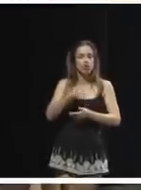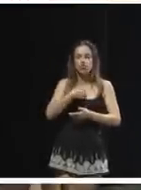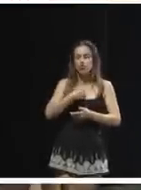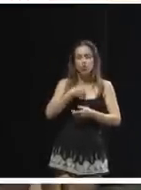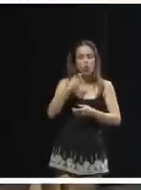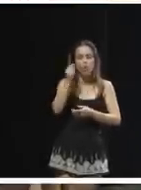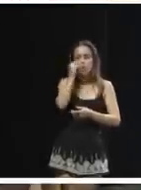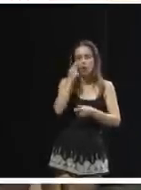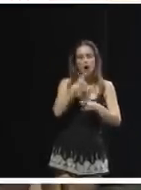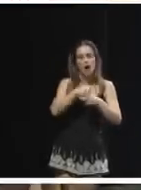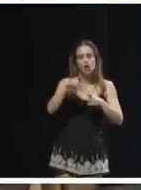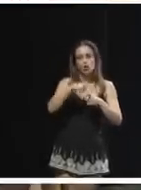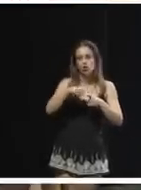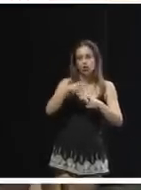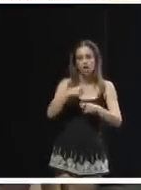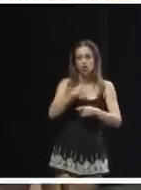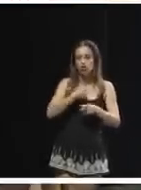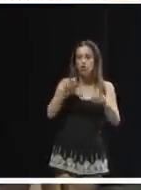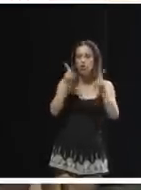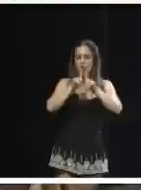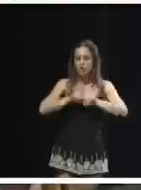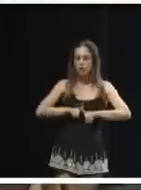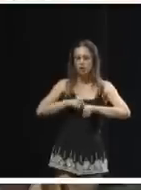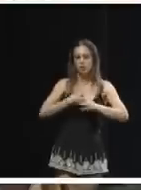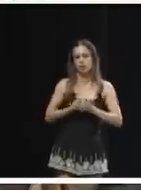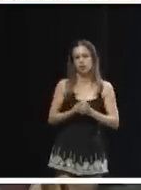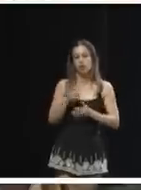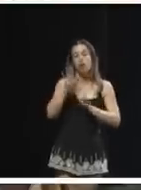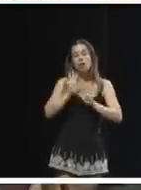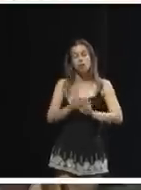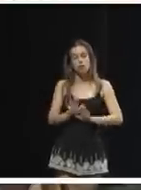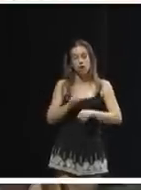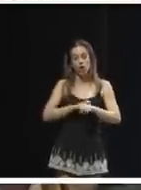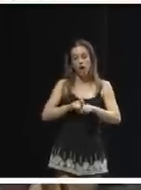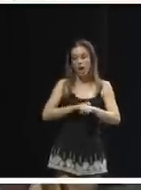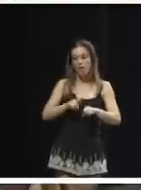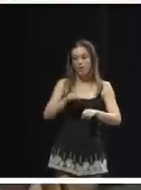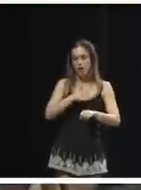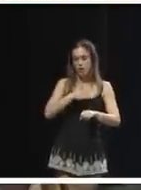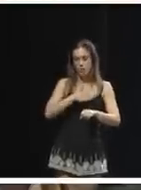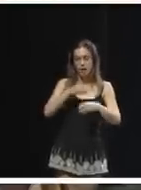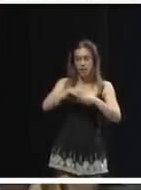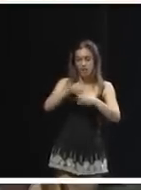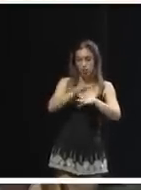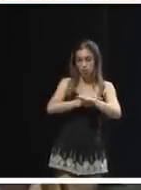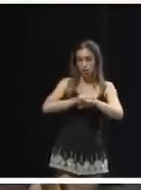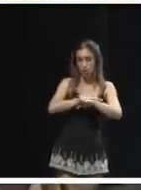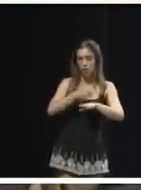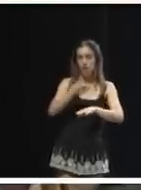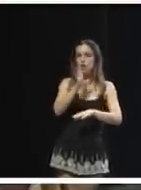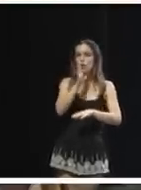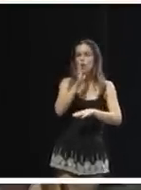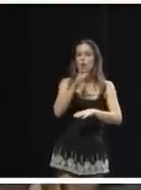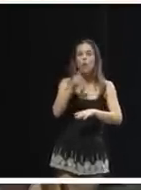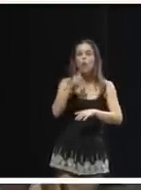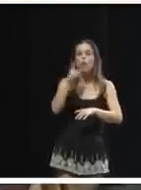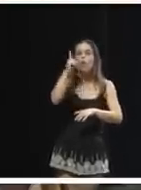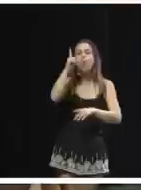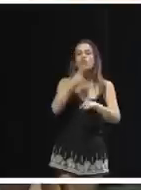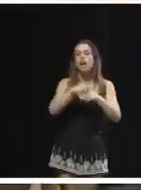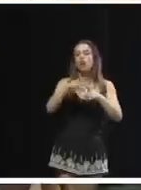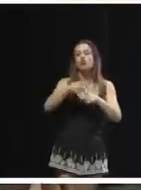cosas, soy bastante callada, pero me he caracterizado en el Gobierno por una cosa